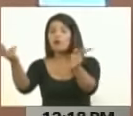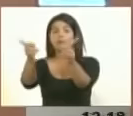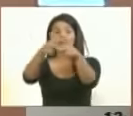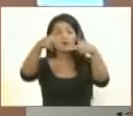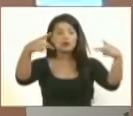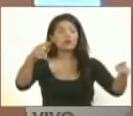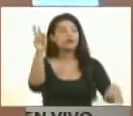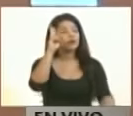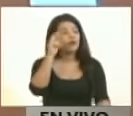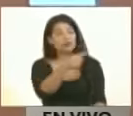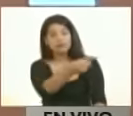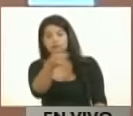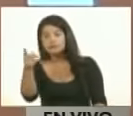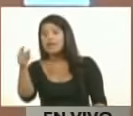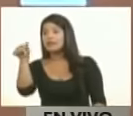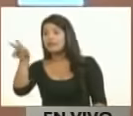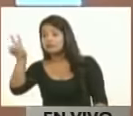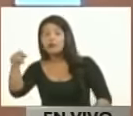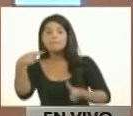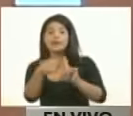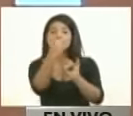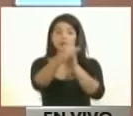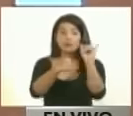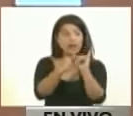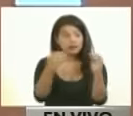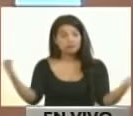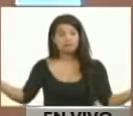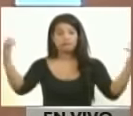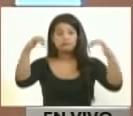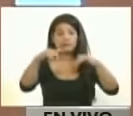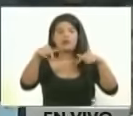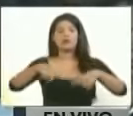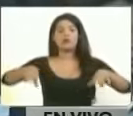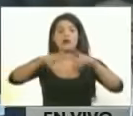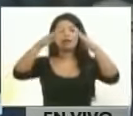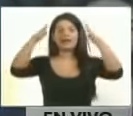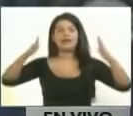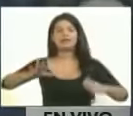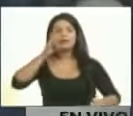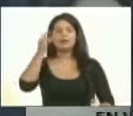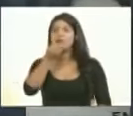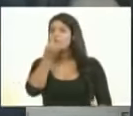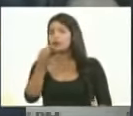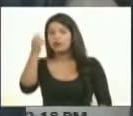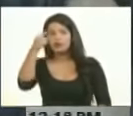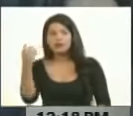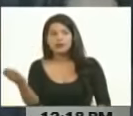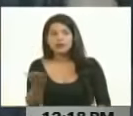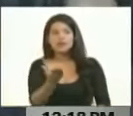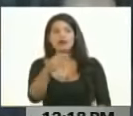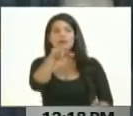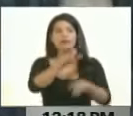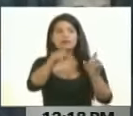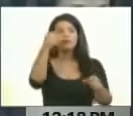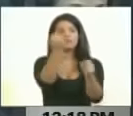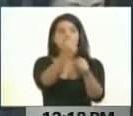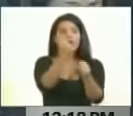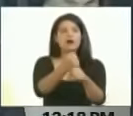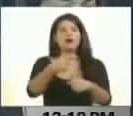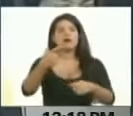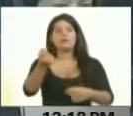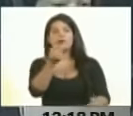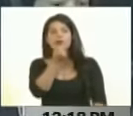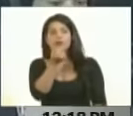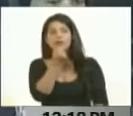nacionales, internacionales, que se encuentran hoy acá en la Casa Amarilla. Muy buenos días a todos los trabajadores, reporteros,